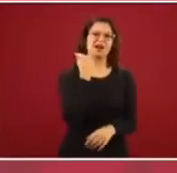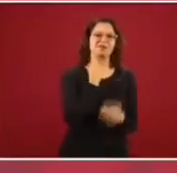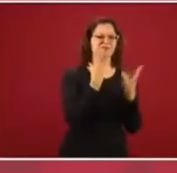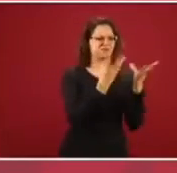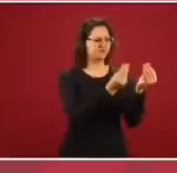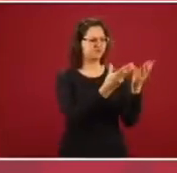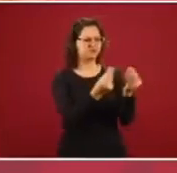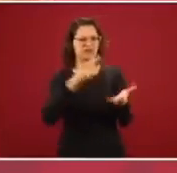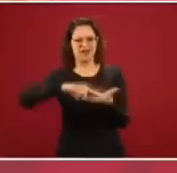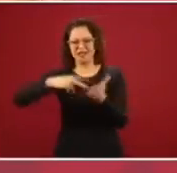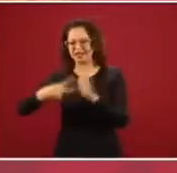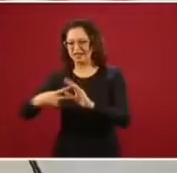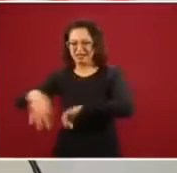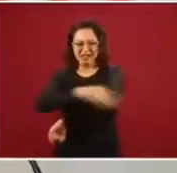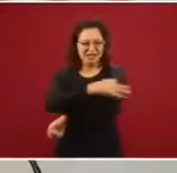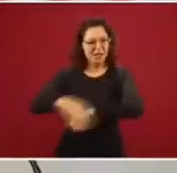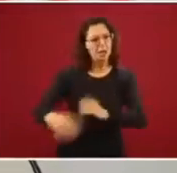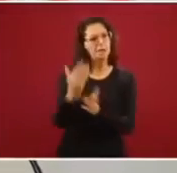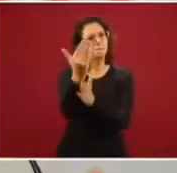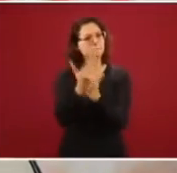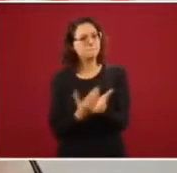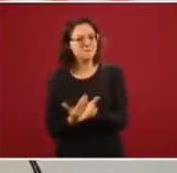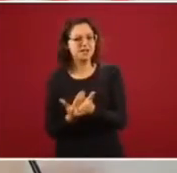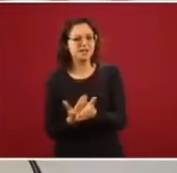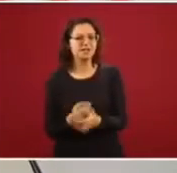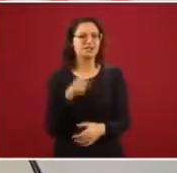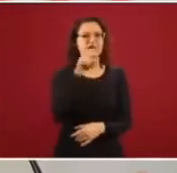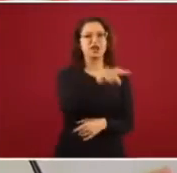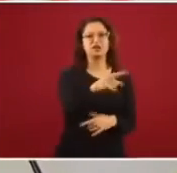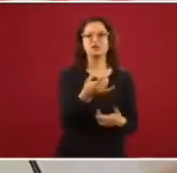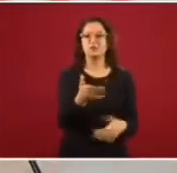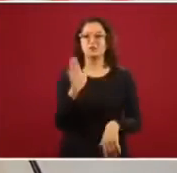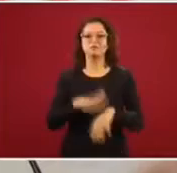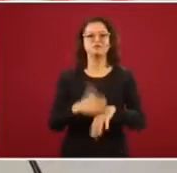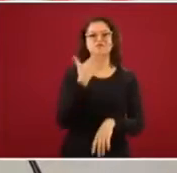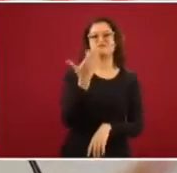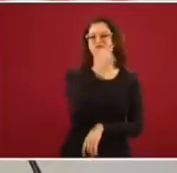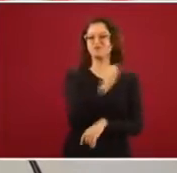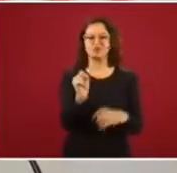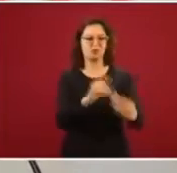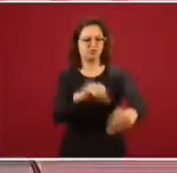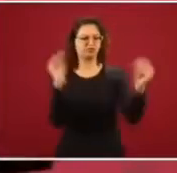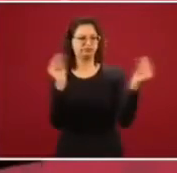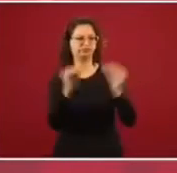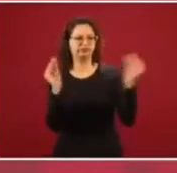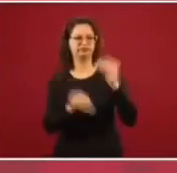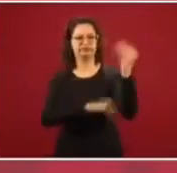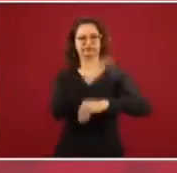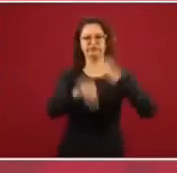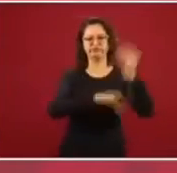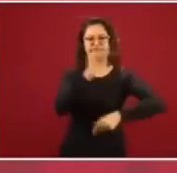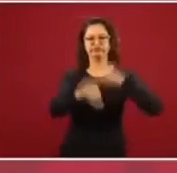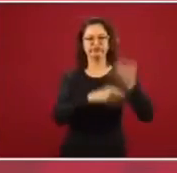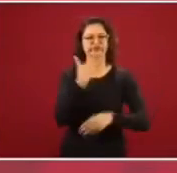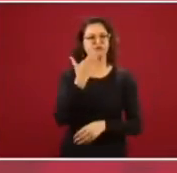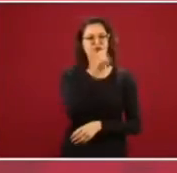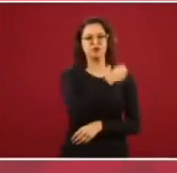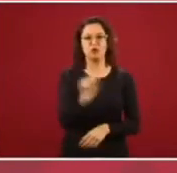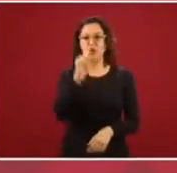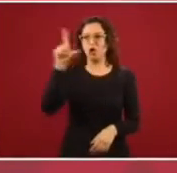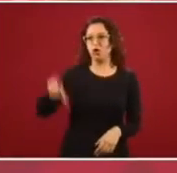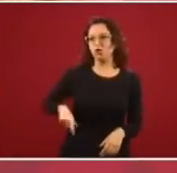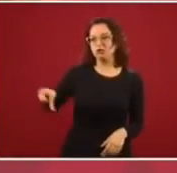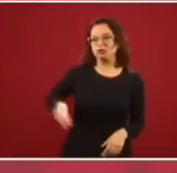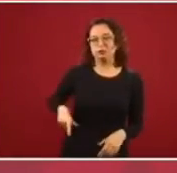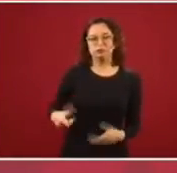eran especialistas en alegar y el gobierno era su cuerpo ganaban